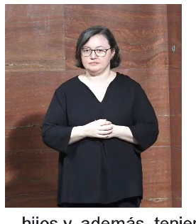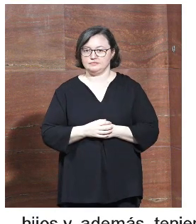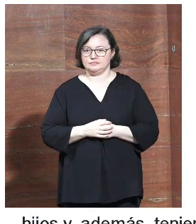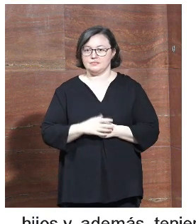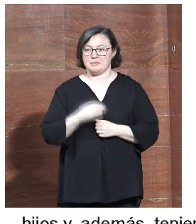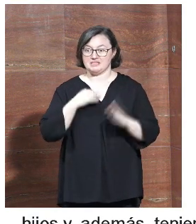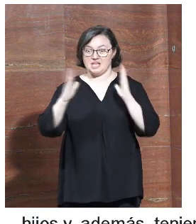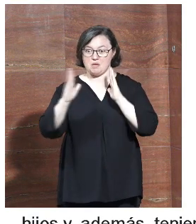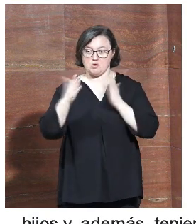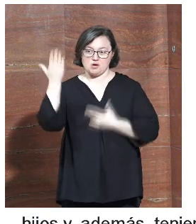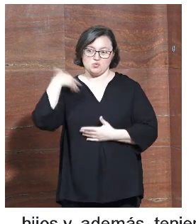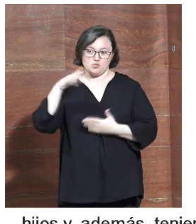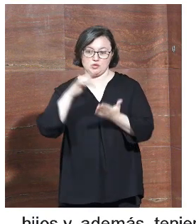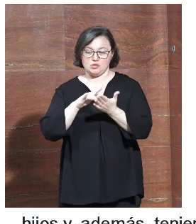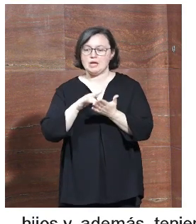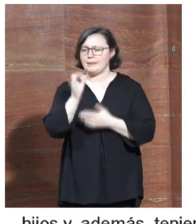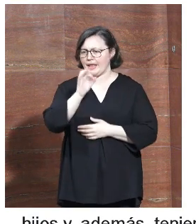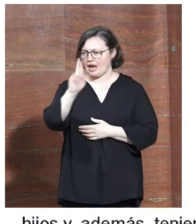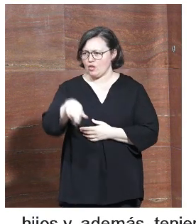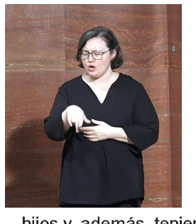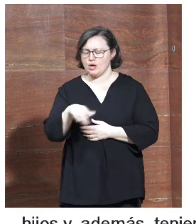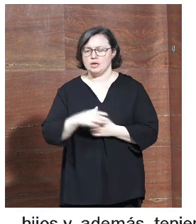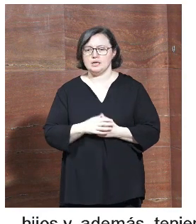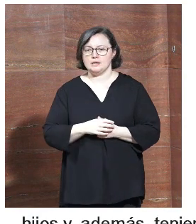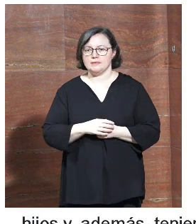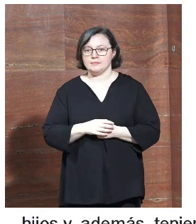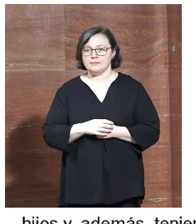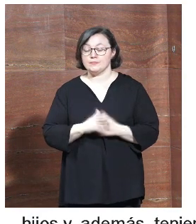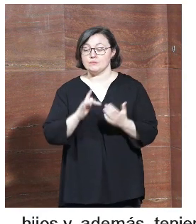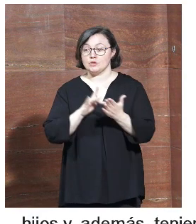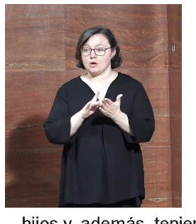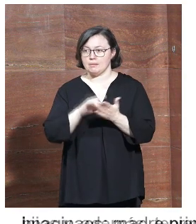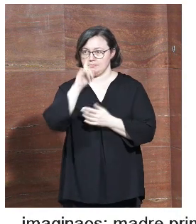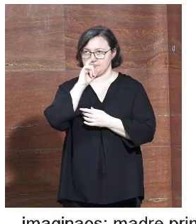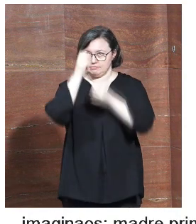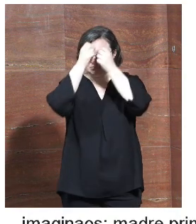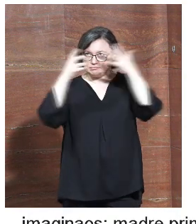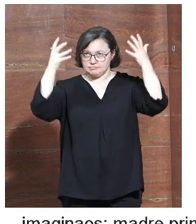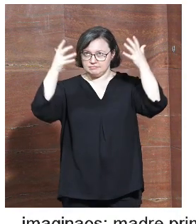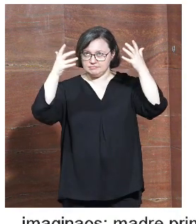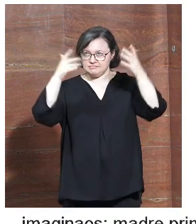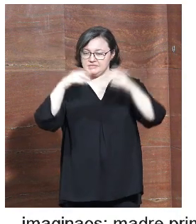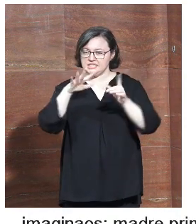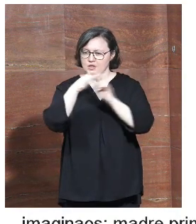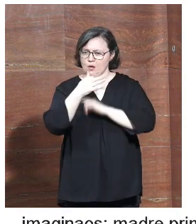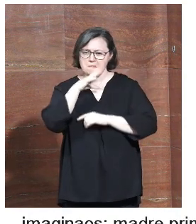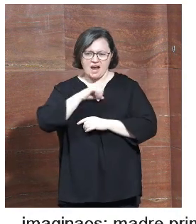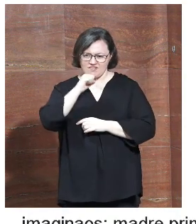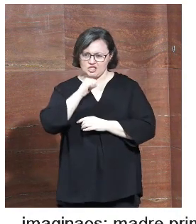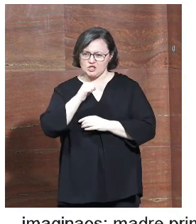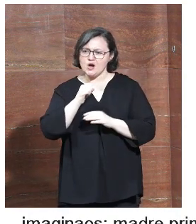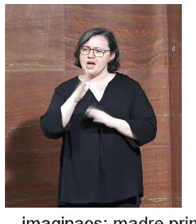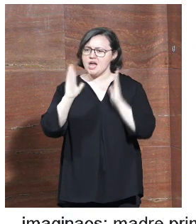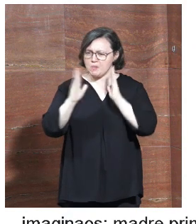y la época. Es cierto que recordando fue una situación maravillosa y una época